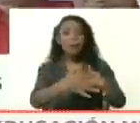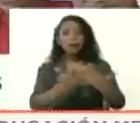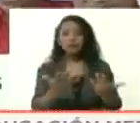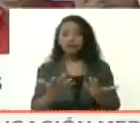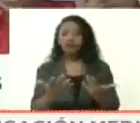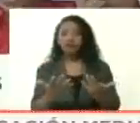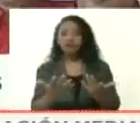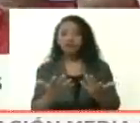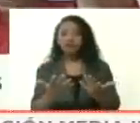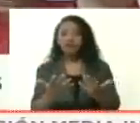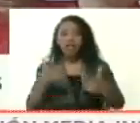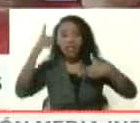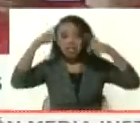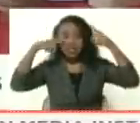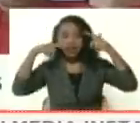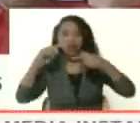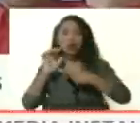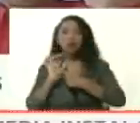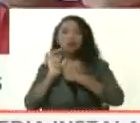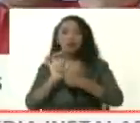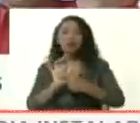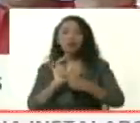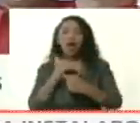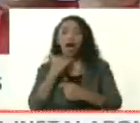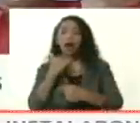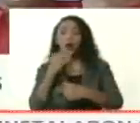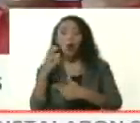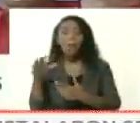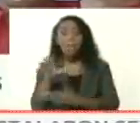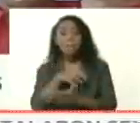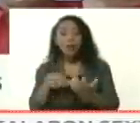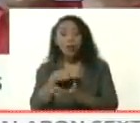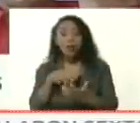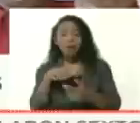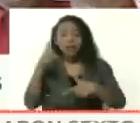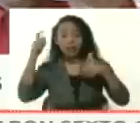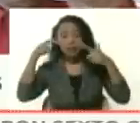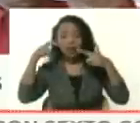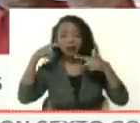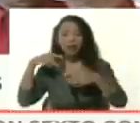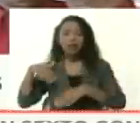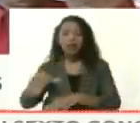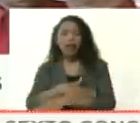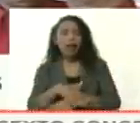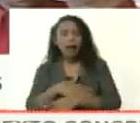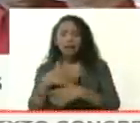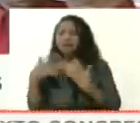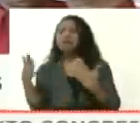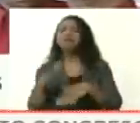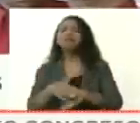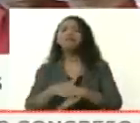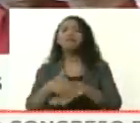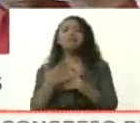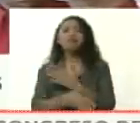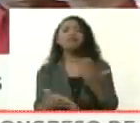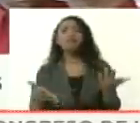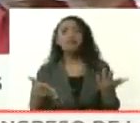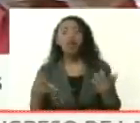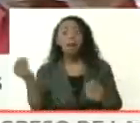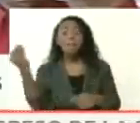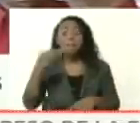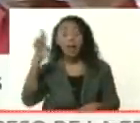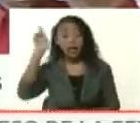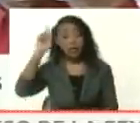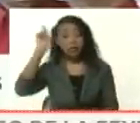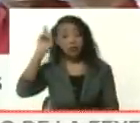se manifiesta cada vez que hay problemas en el país, sale el chavismo. Mira, y ahora con más razón, nosotros